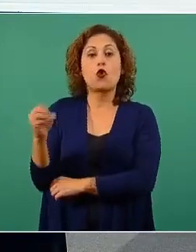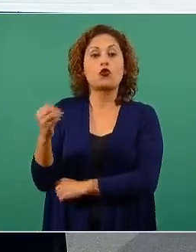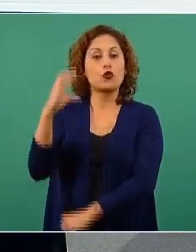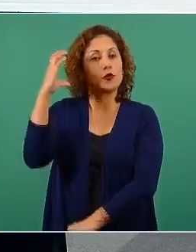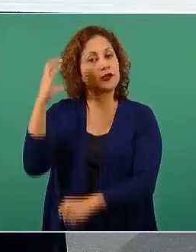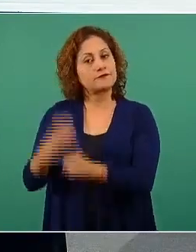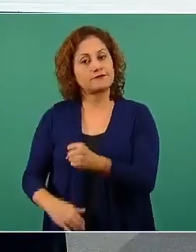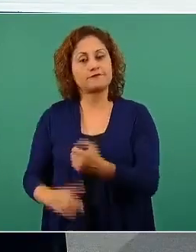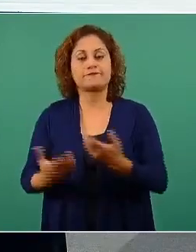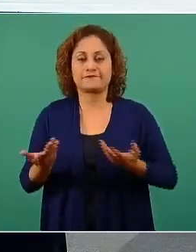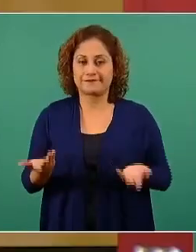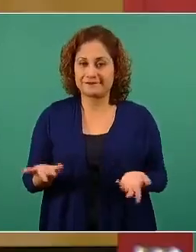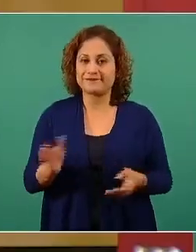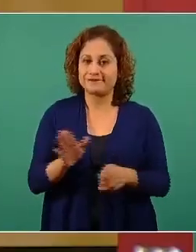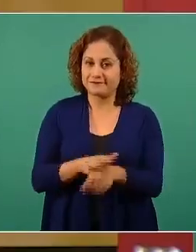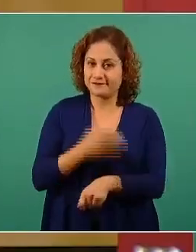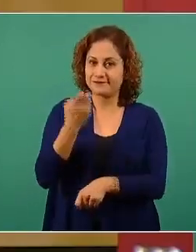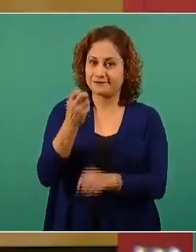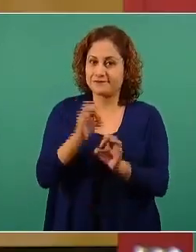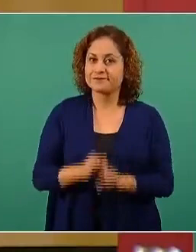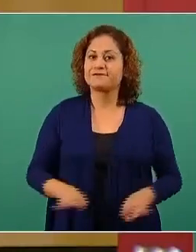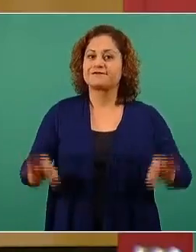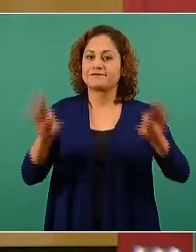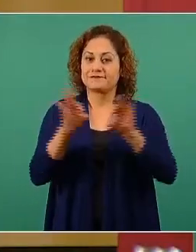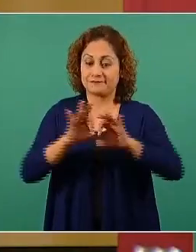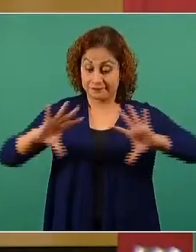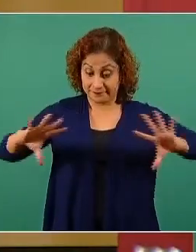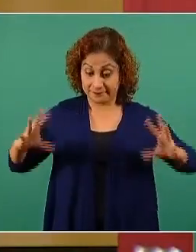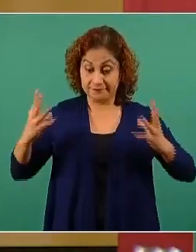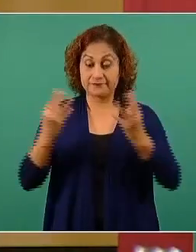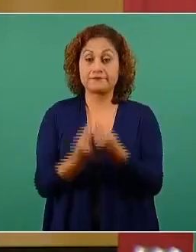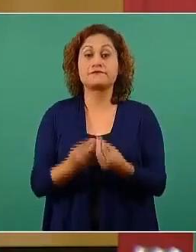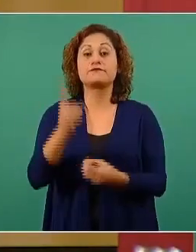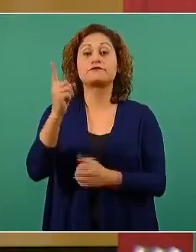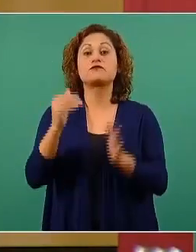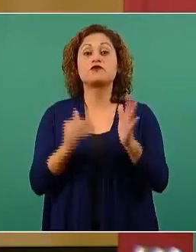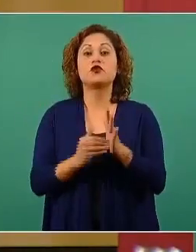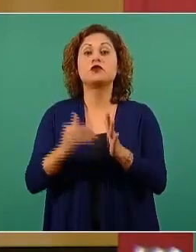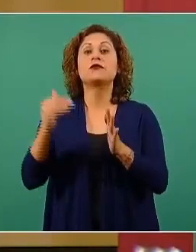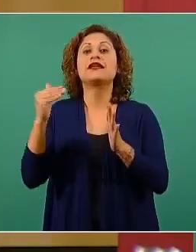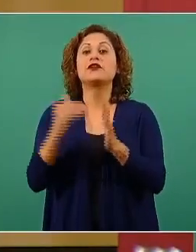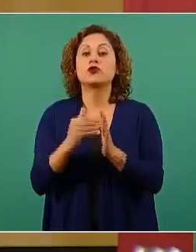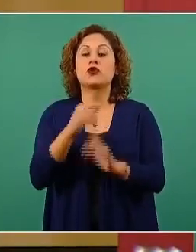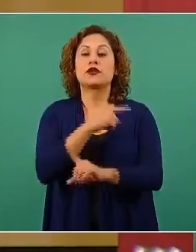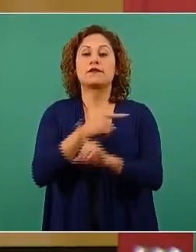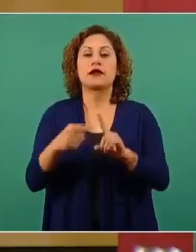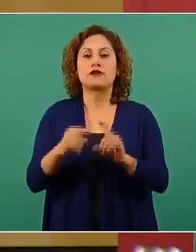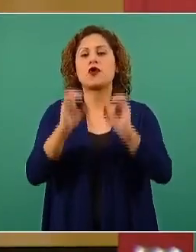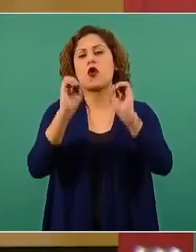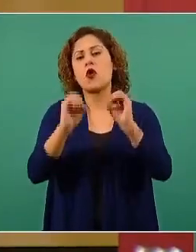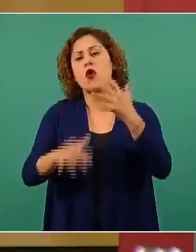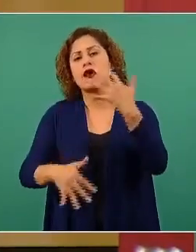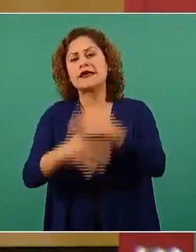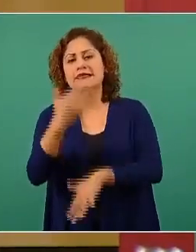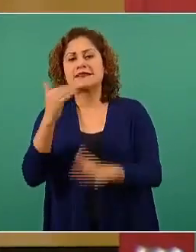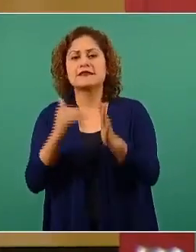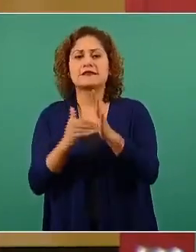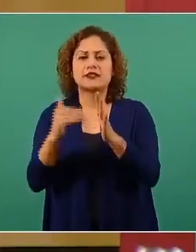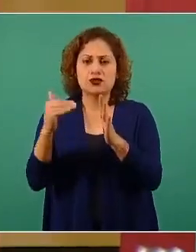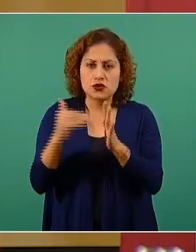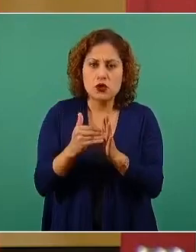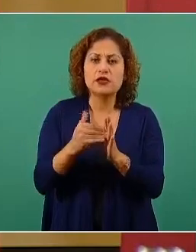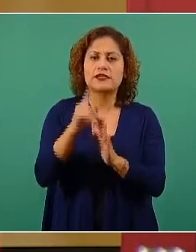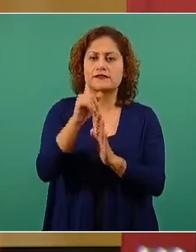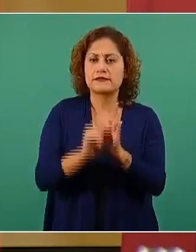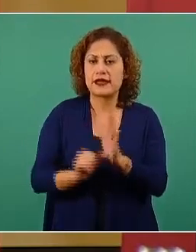daría la posibilidad de tener 1,5 millones de vacunas o 15 millones por mes y